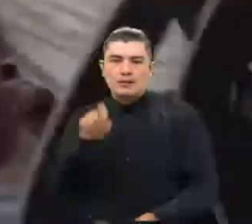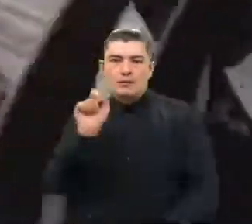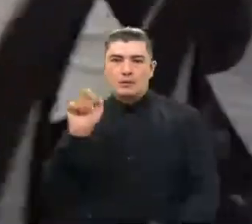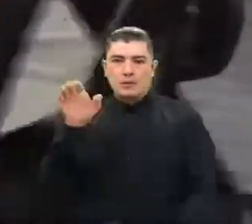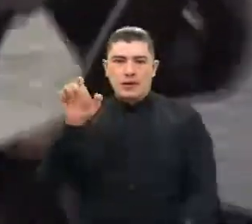puntocom